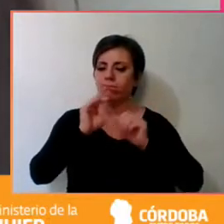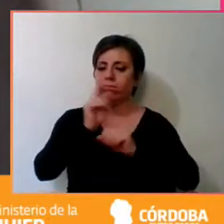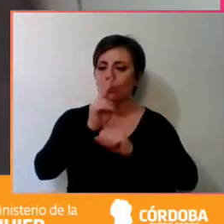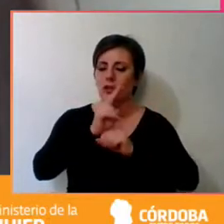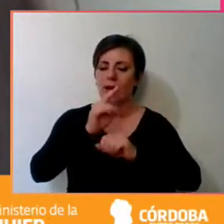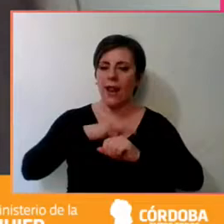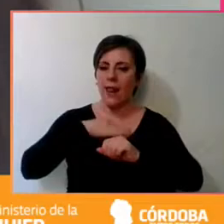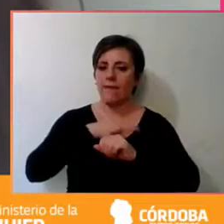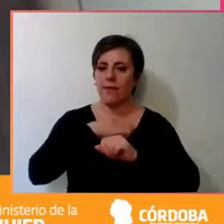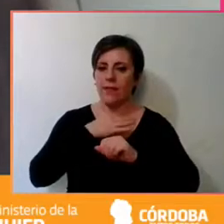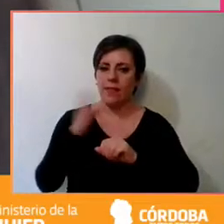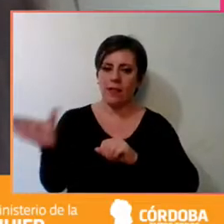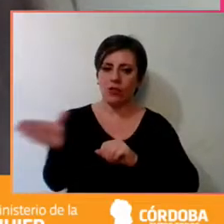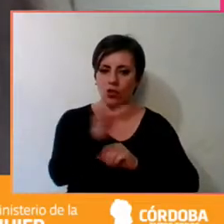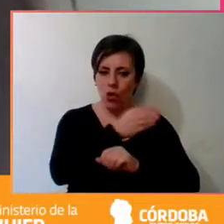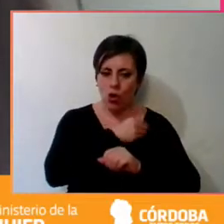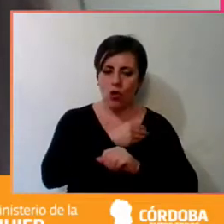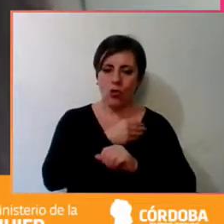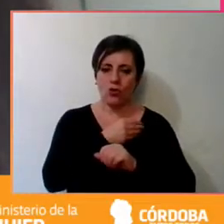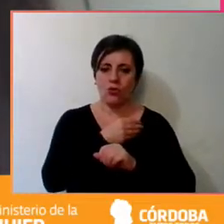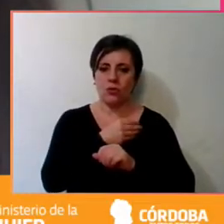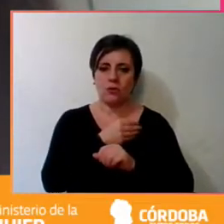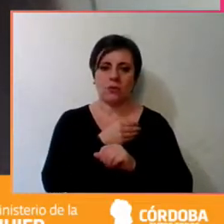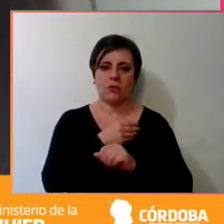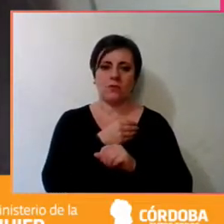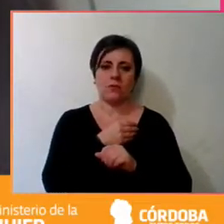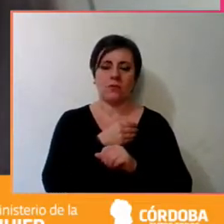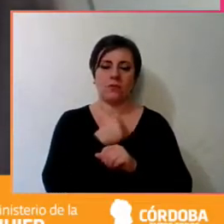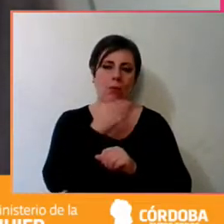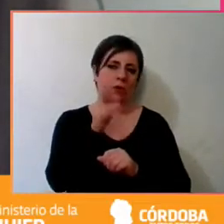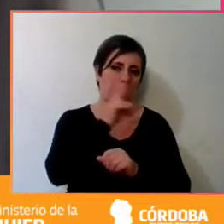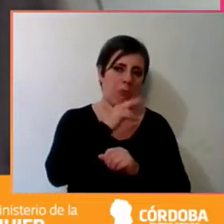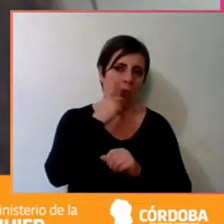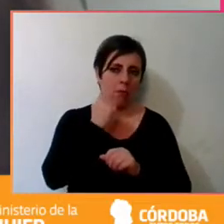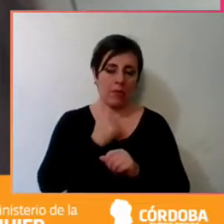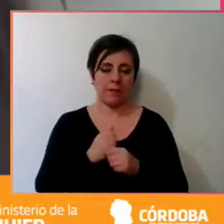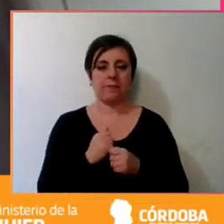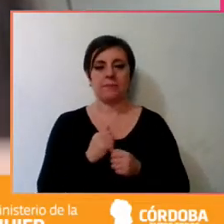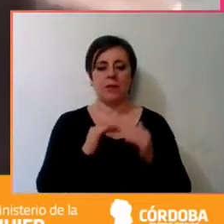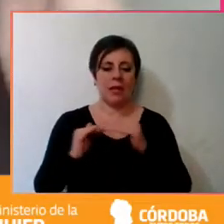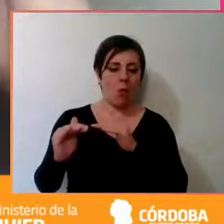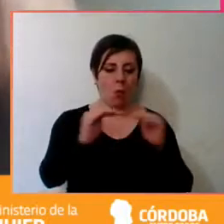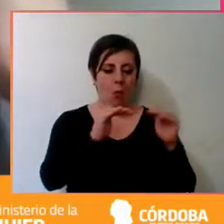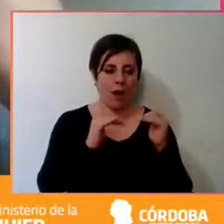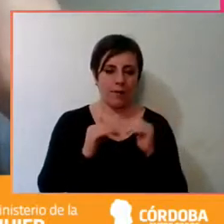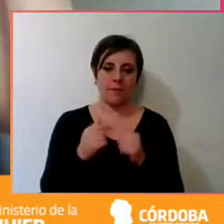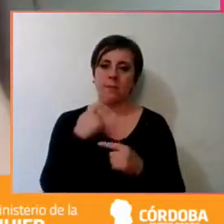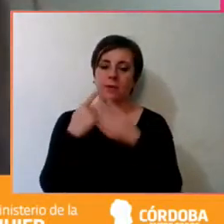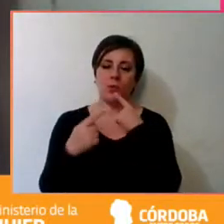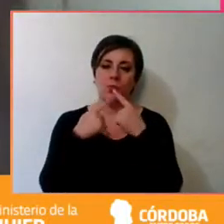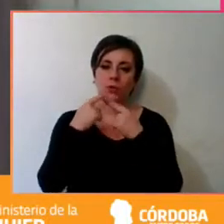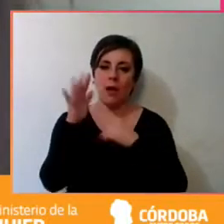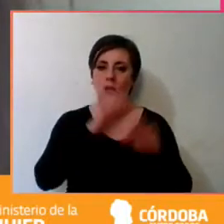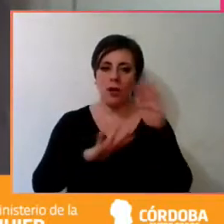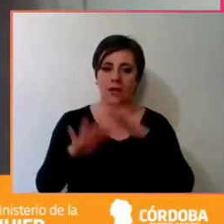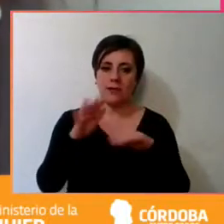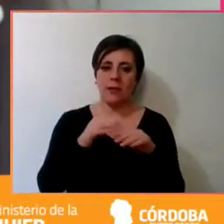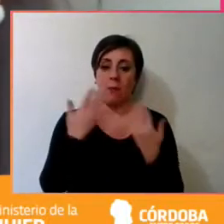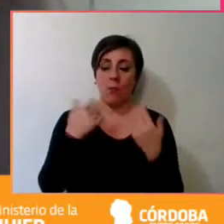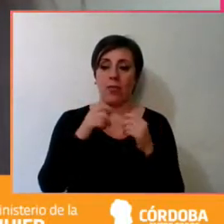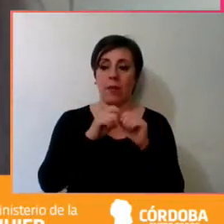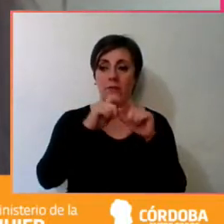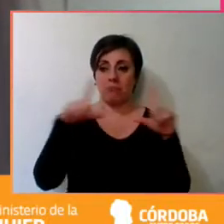vida de todas y todos sin distinción. Yo les quería preguntar a las organizadoras si es posible